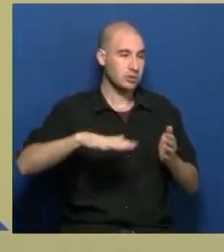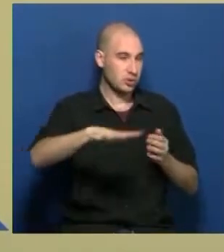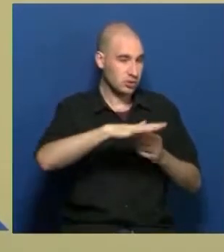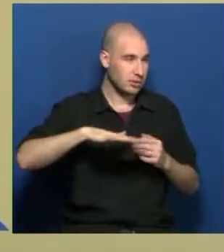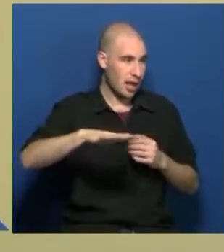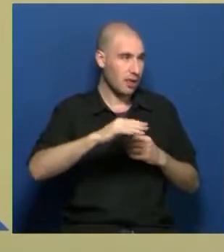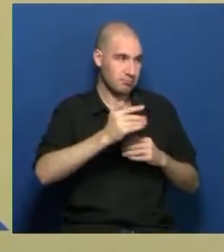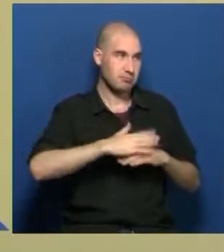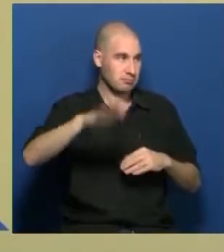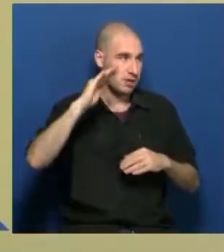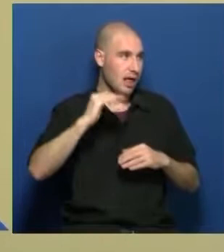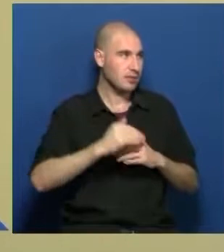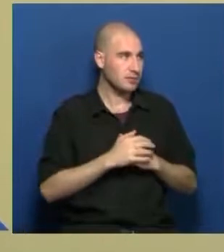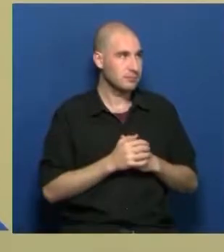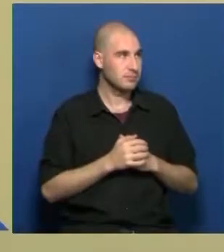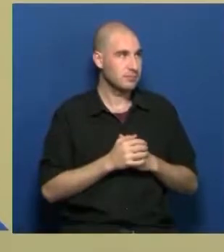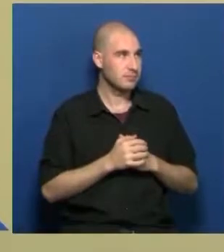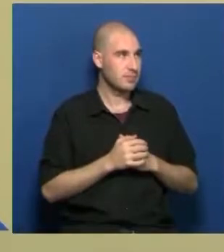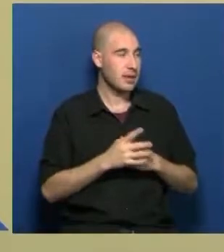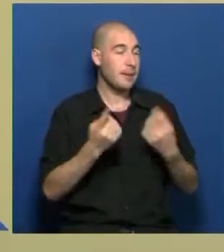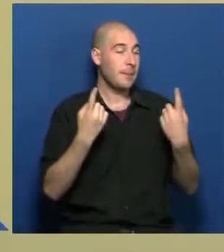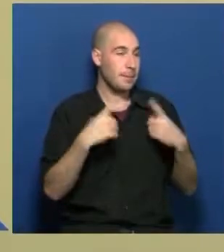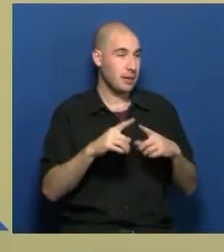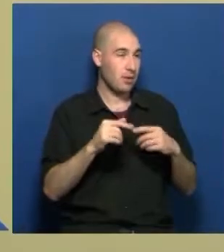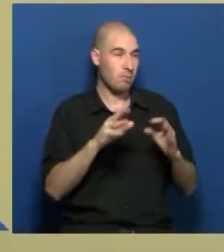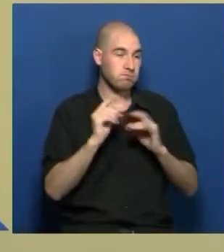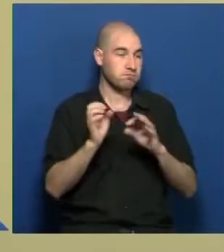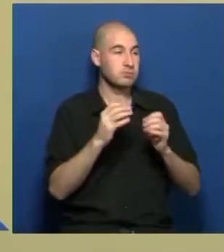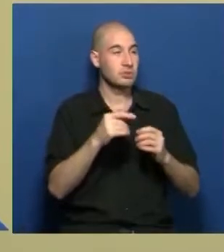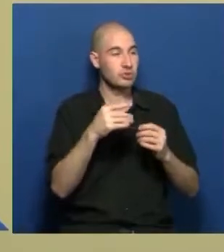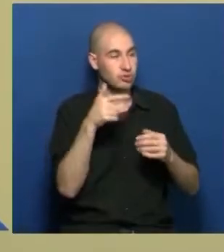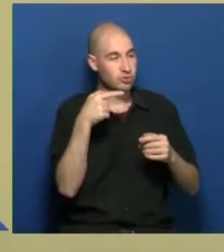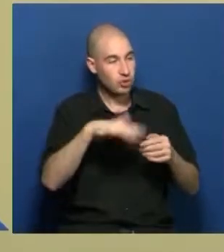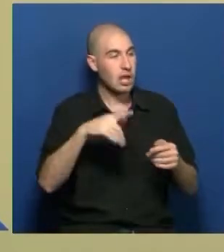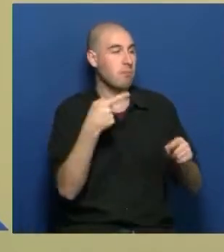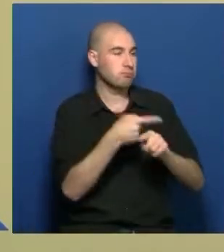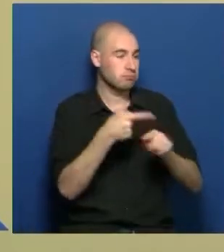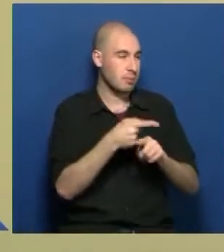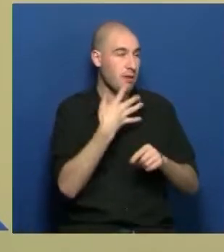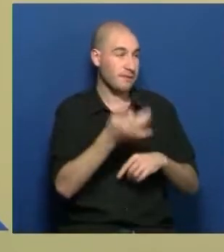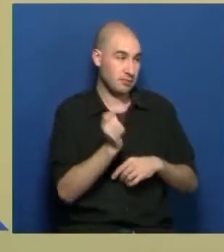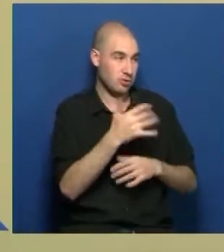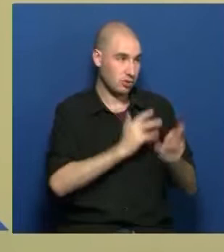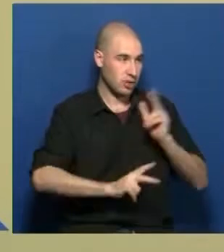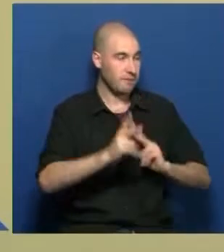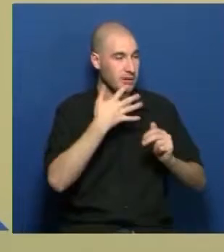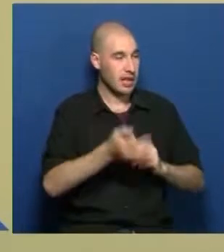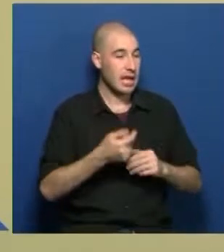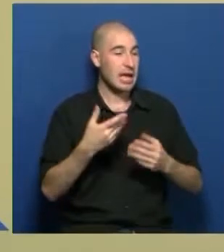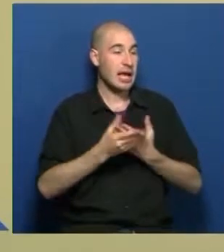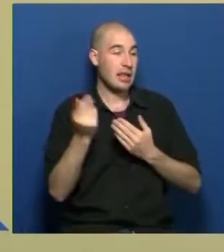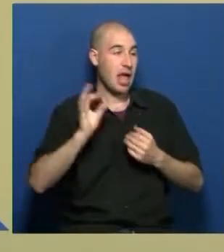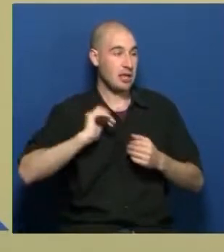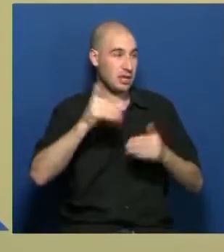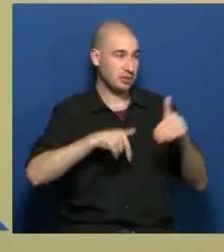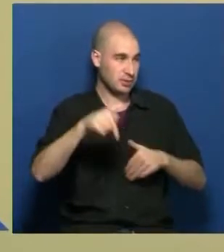social elevada, no es para... Pero bueno, hay mucho conflicto social, mucha protesta y es verdad lo que vos decís, hay que ver el costo más en un